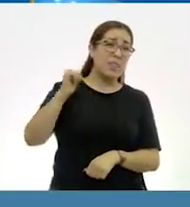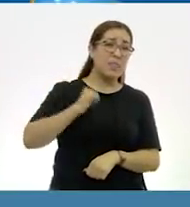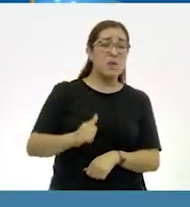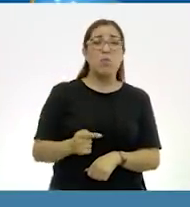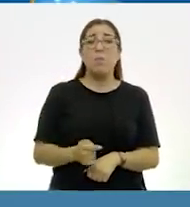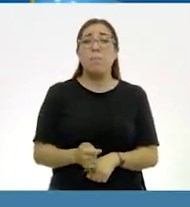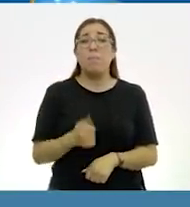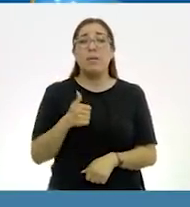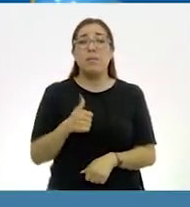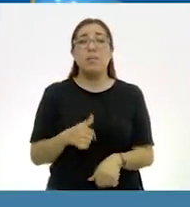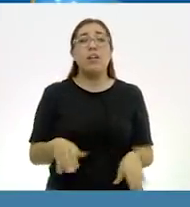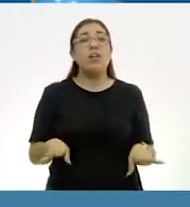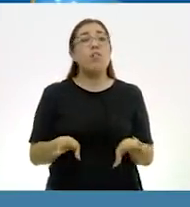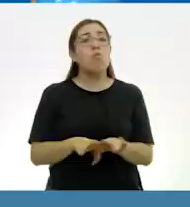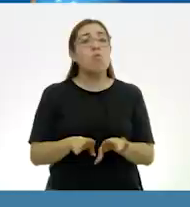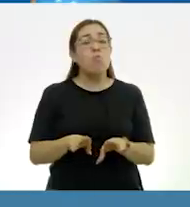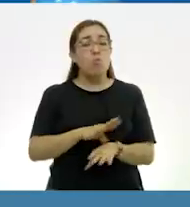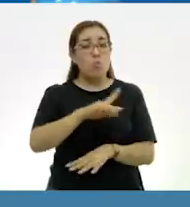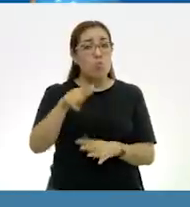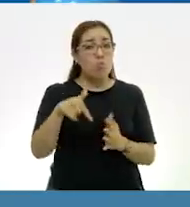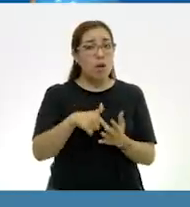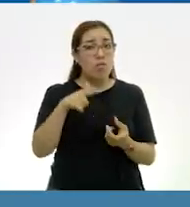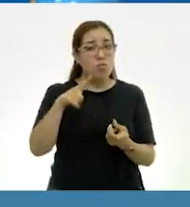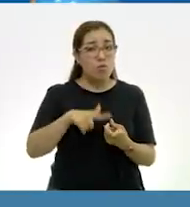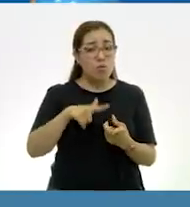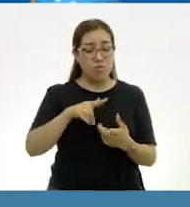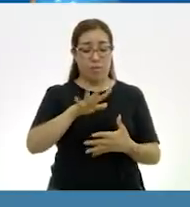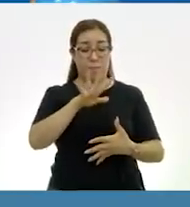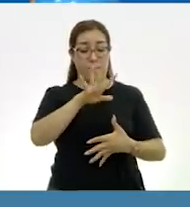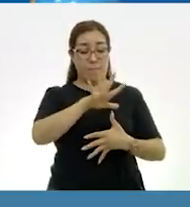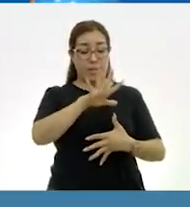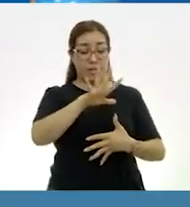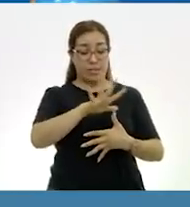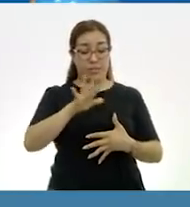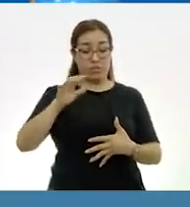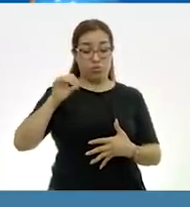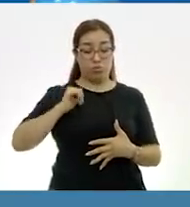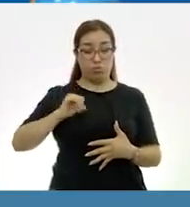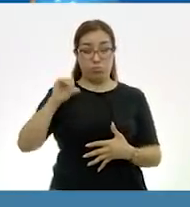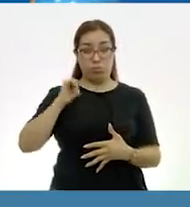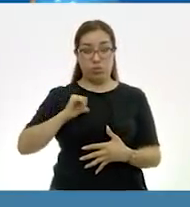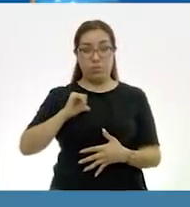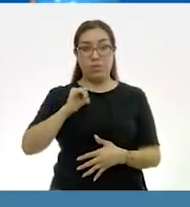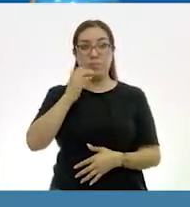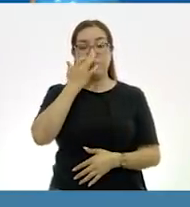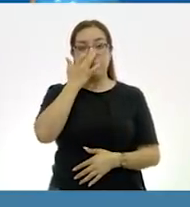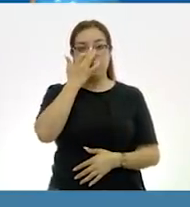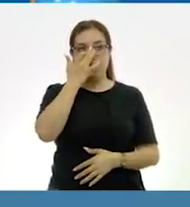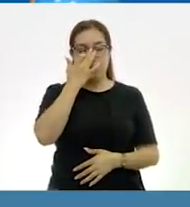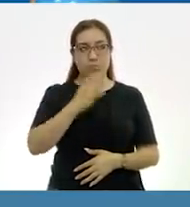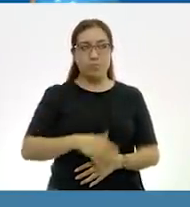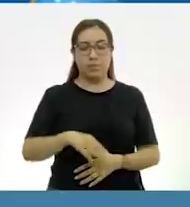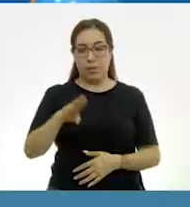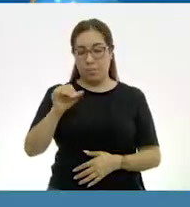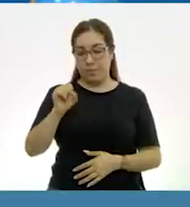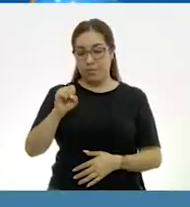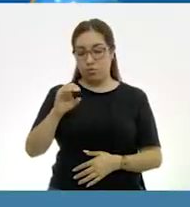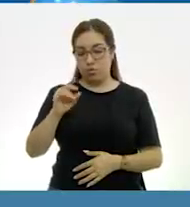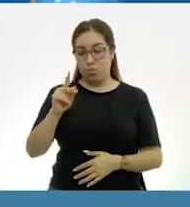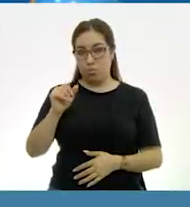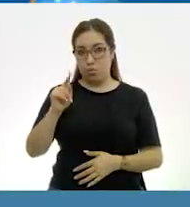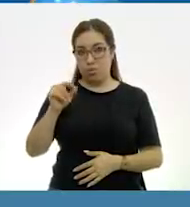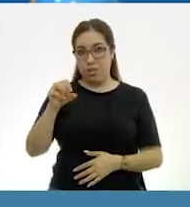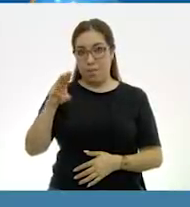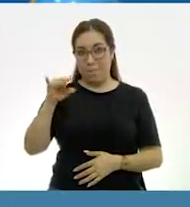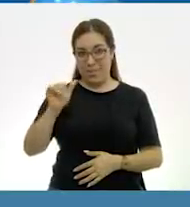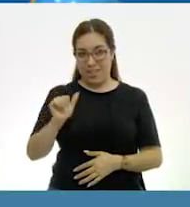o se formaron en Mesopotamia Muy bien. y de una parte muy importante, Sí. que contaban también